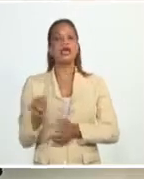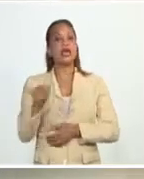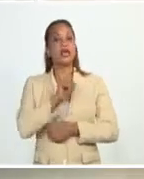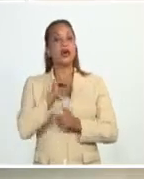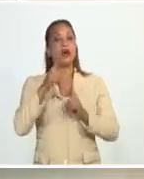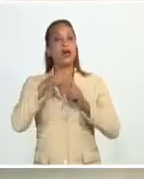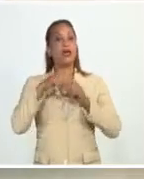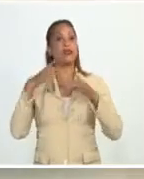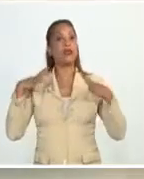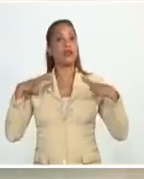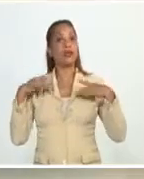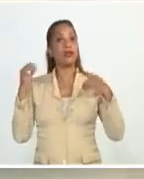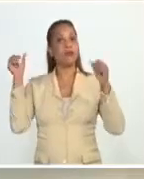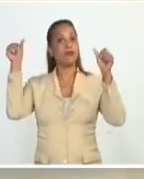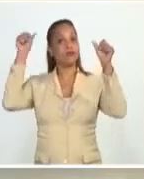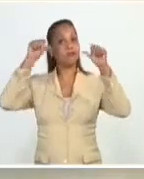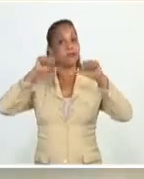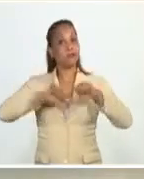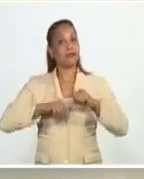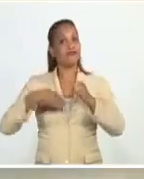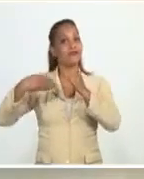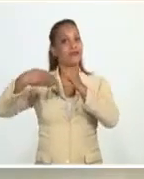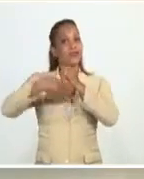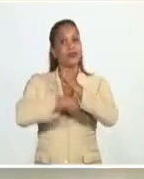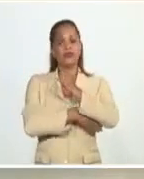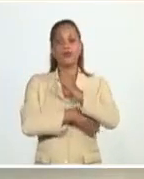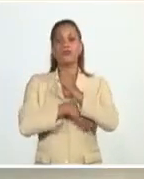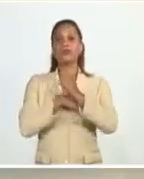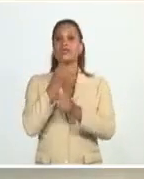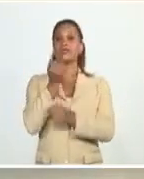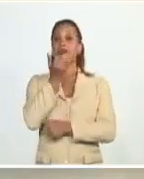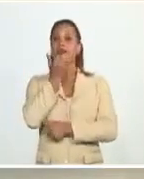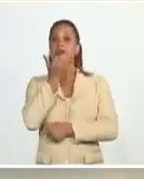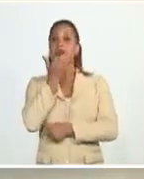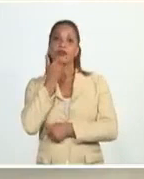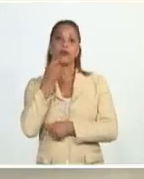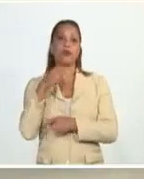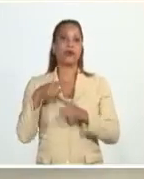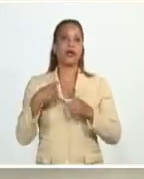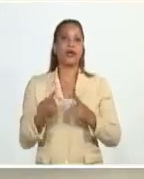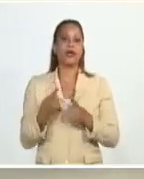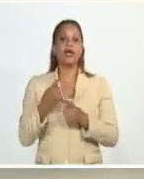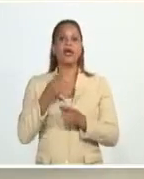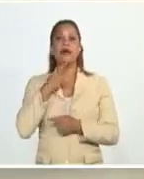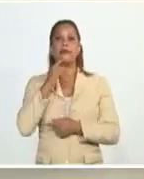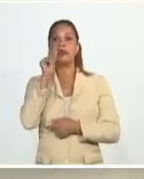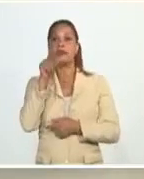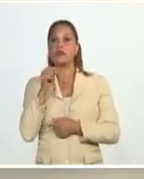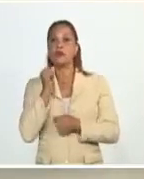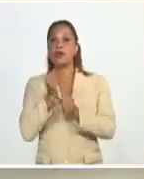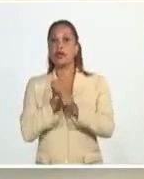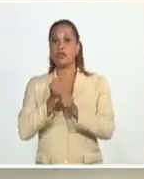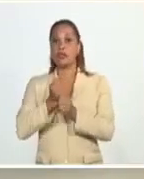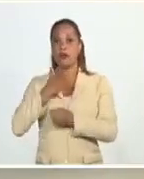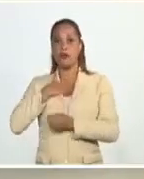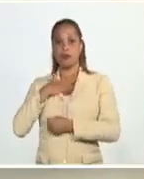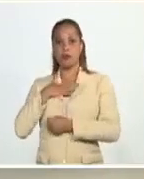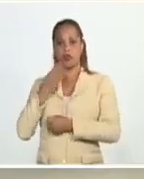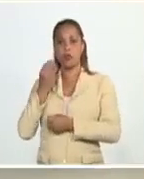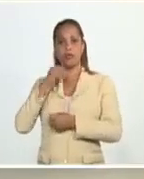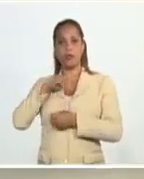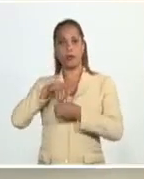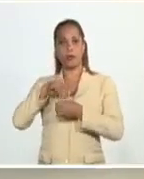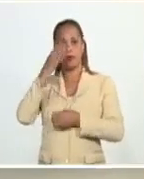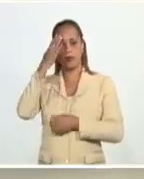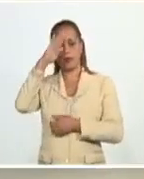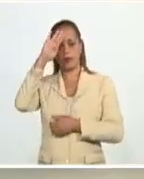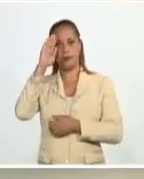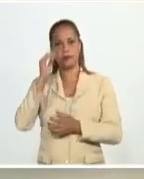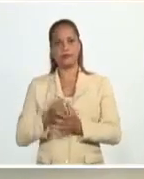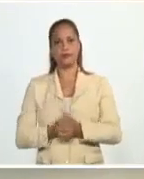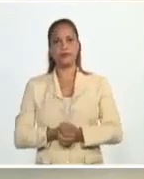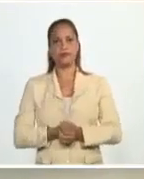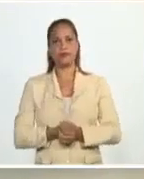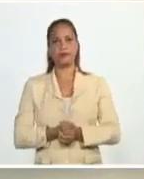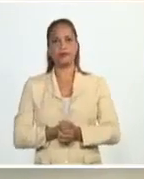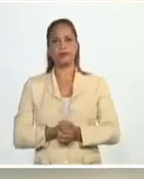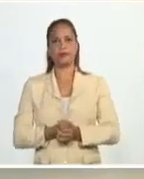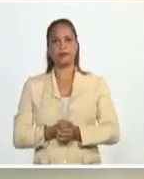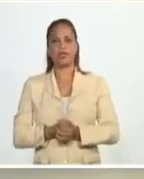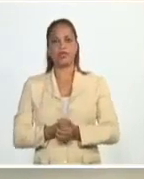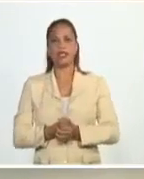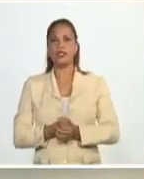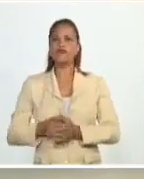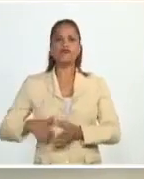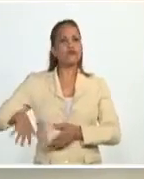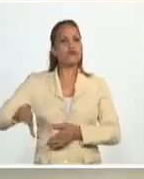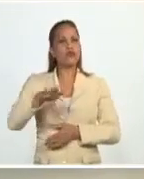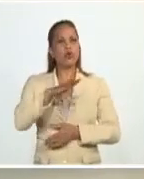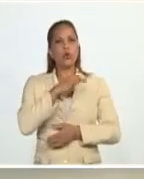una caída sensible que repercutió sobre todo en el sector cuentapropista del país. En general, no hubo área que no sufriera impacto